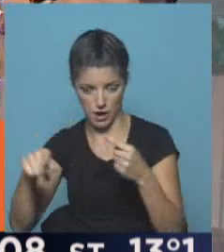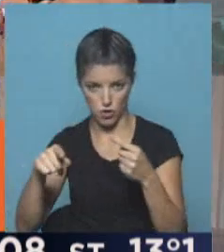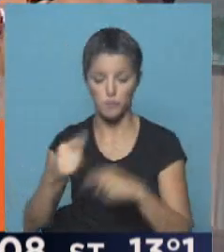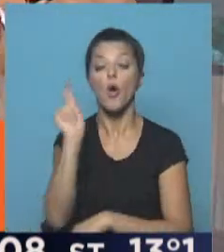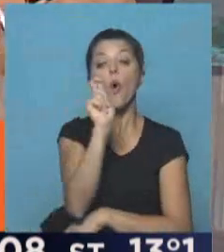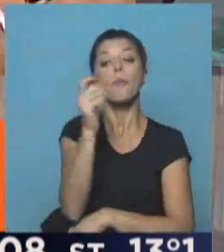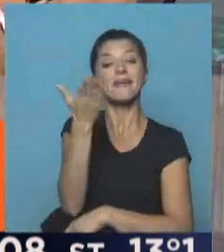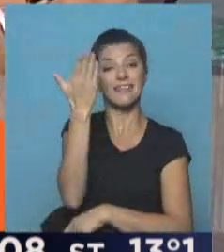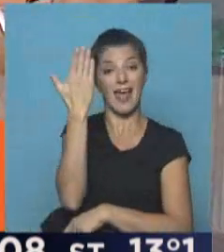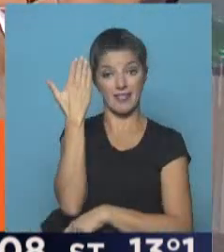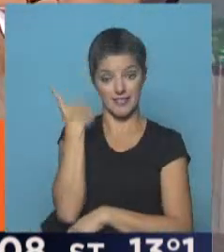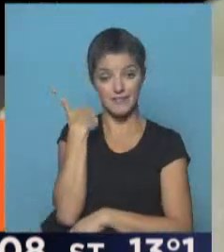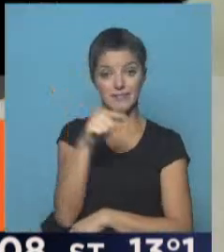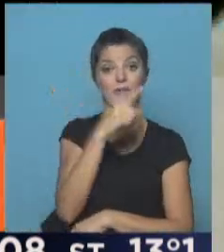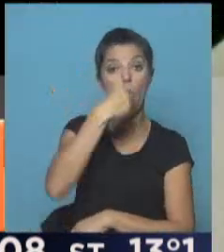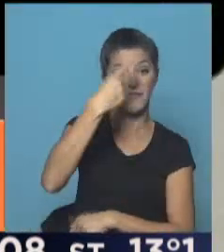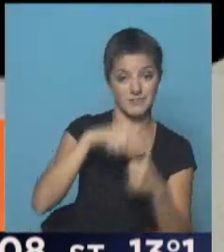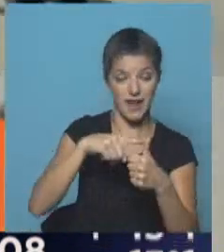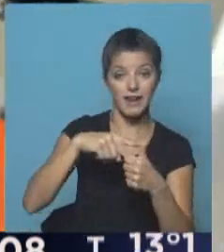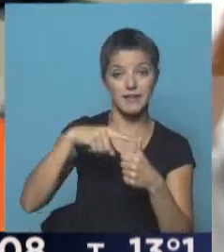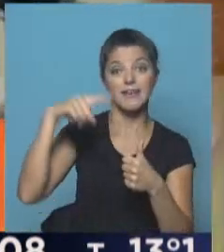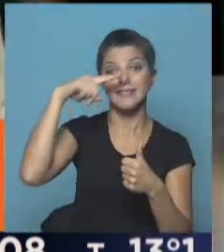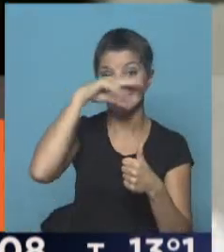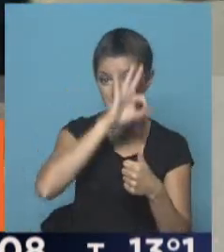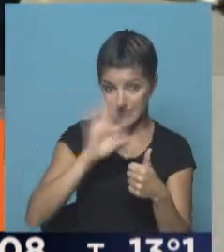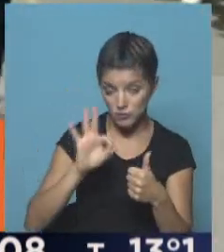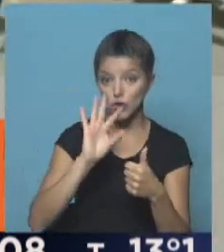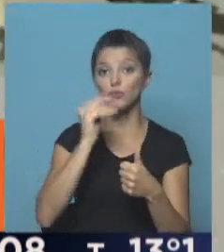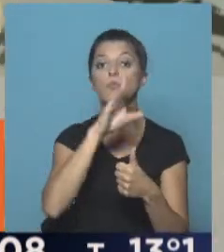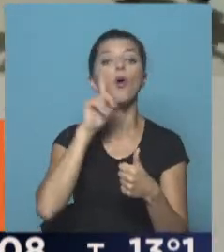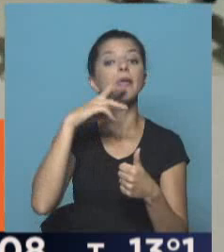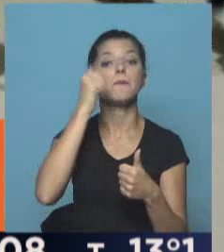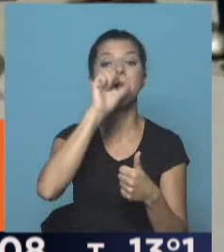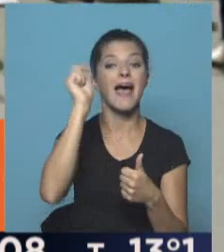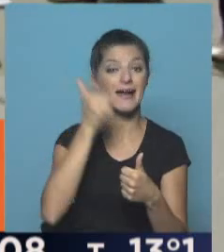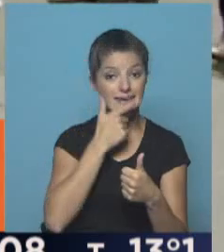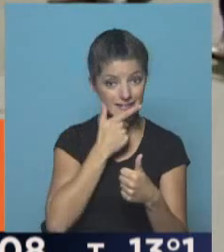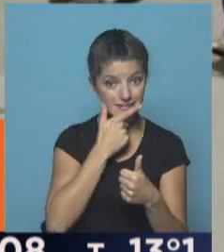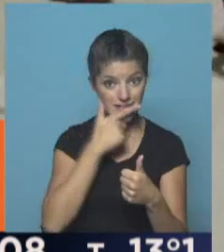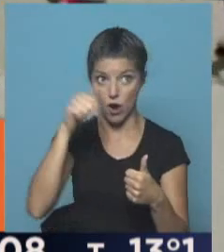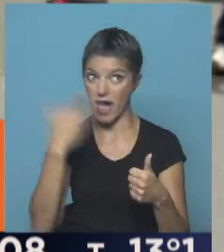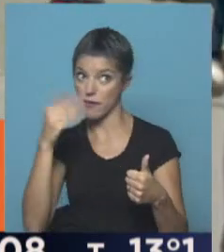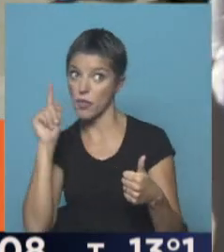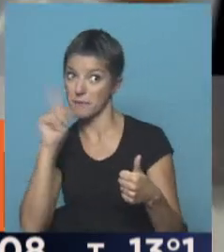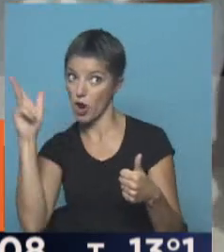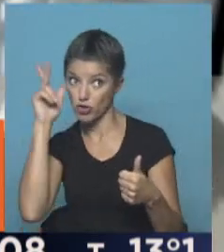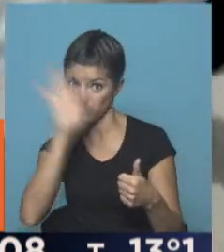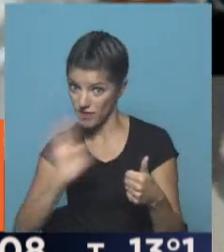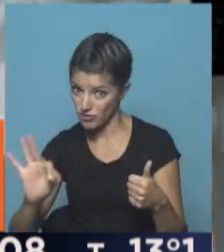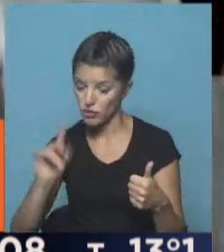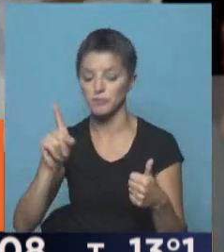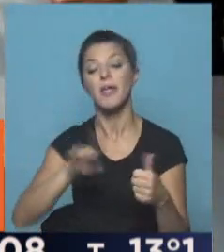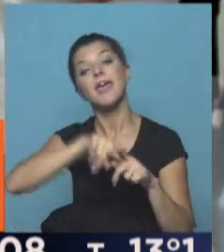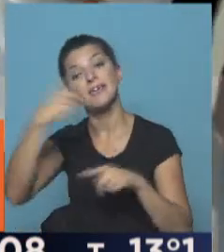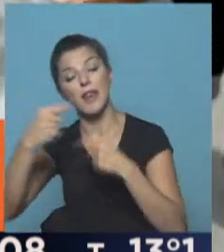una referencia, la oficial estaba en 700 bolívares, ahora te estoy hablando de un piso de 1.800, y la cotización del